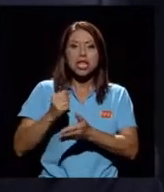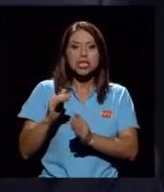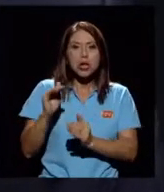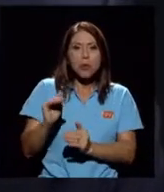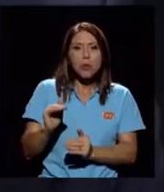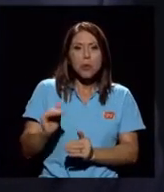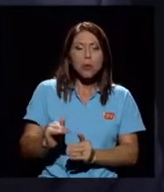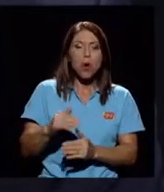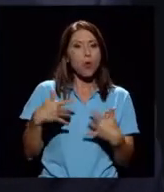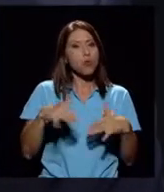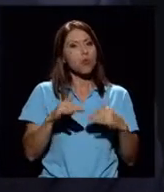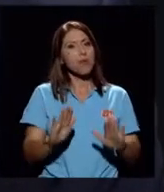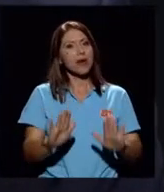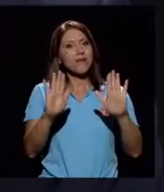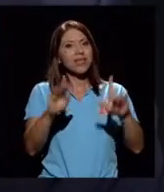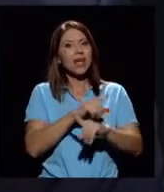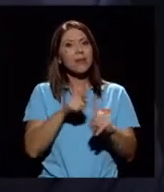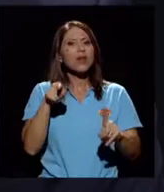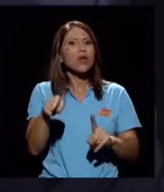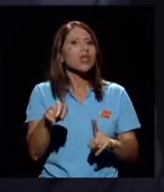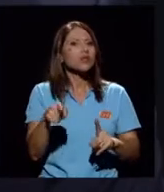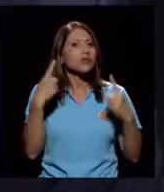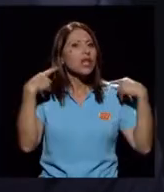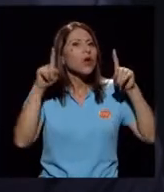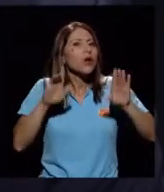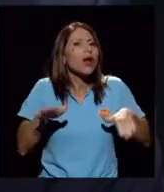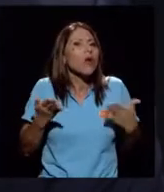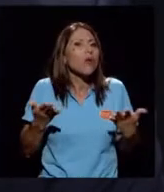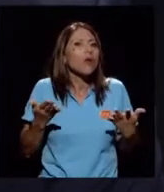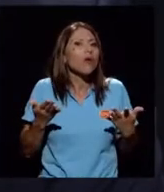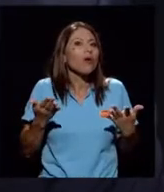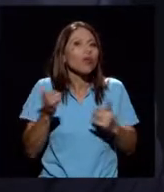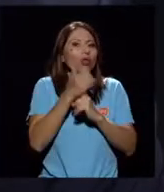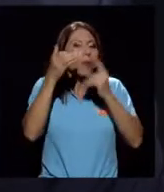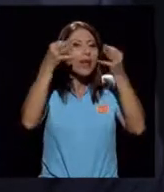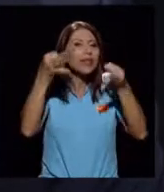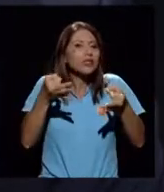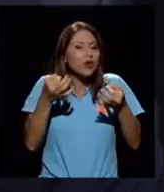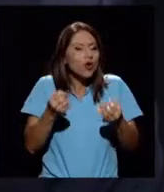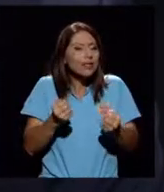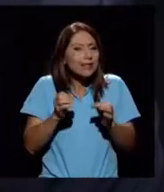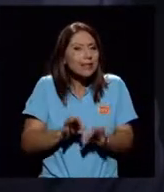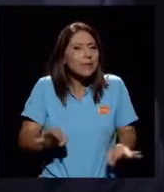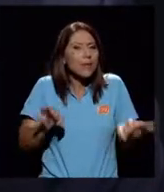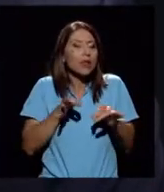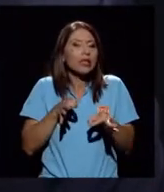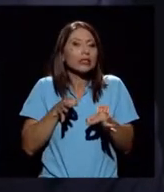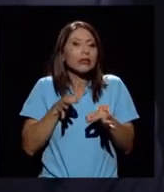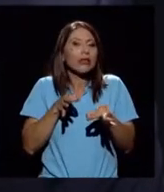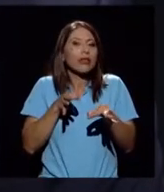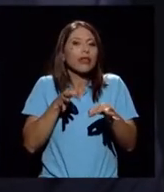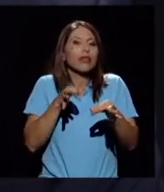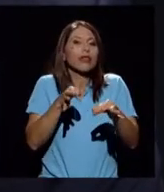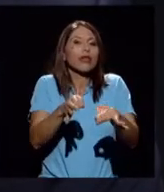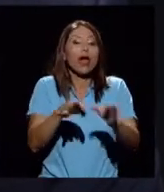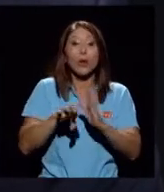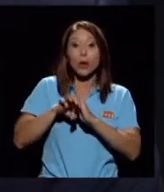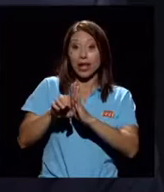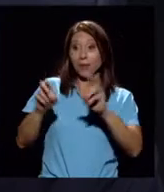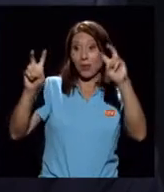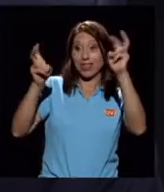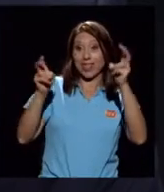a base de posponer decisiones en el tema cambiario por ejemplo